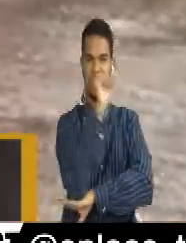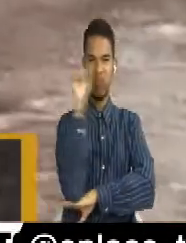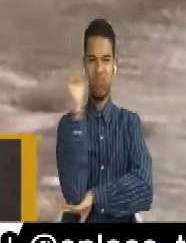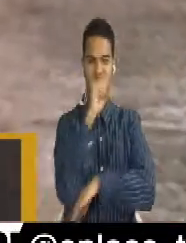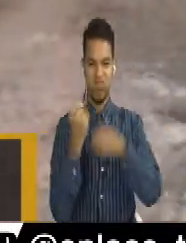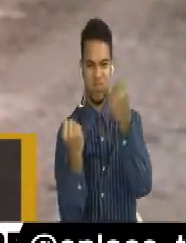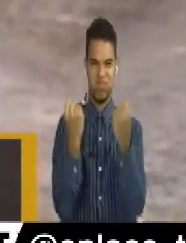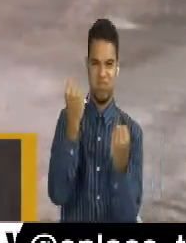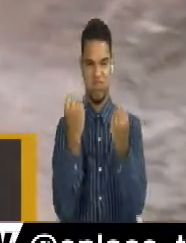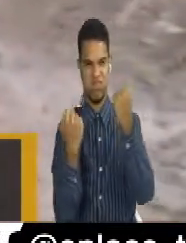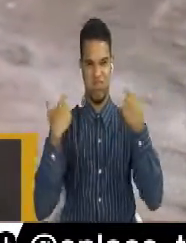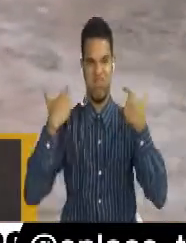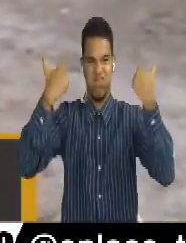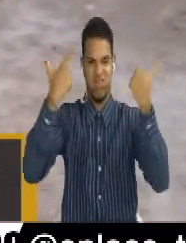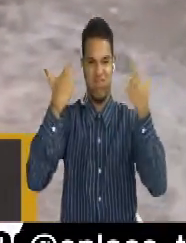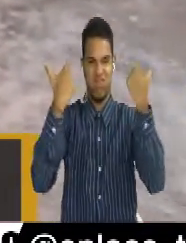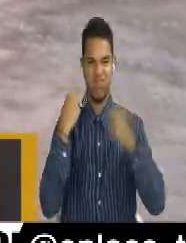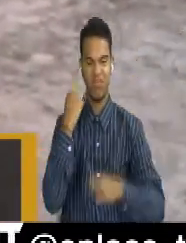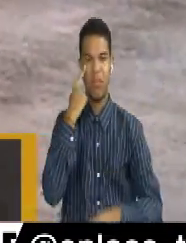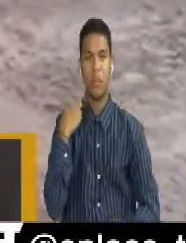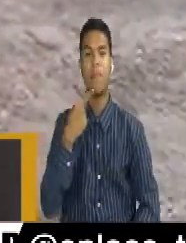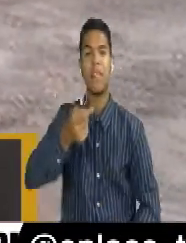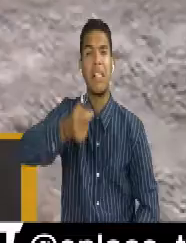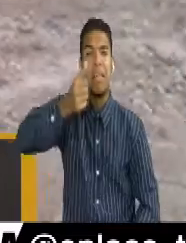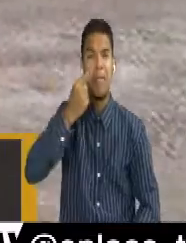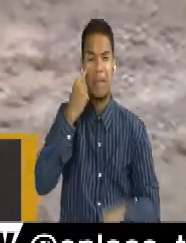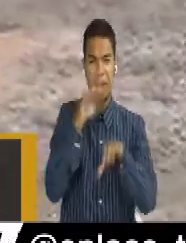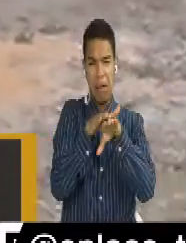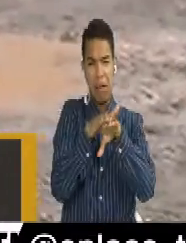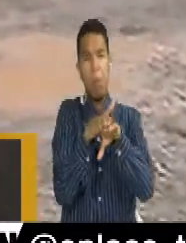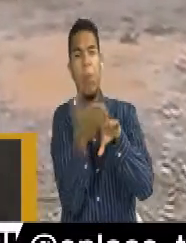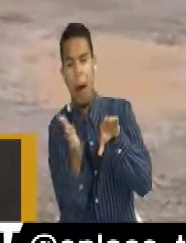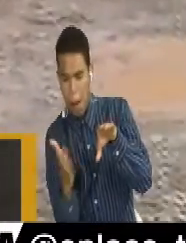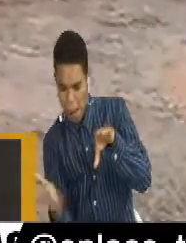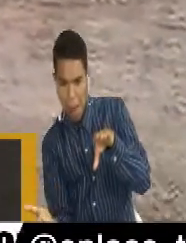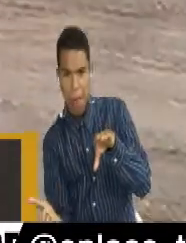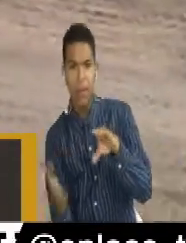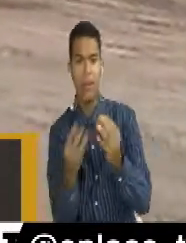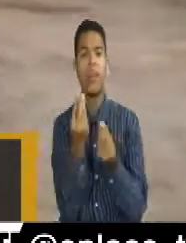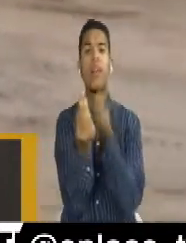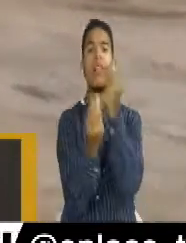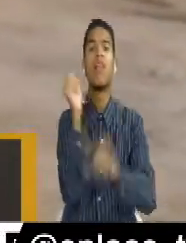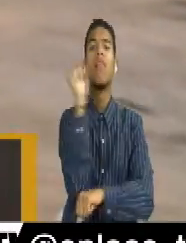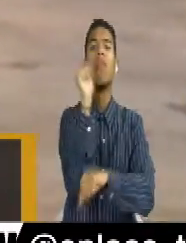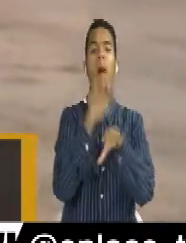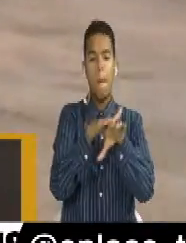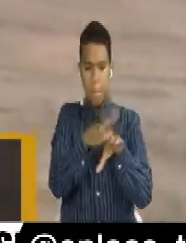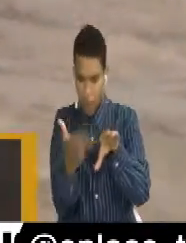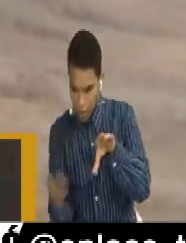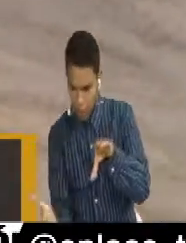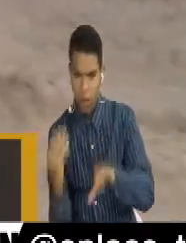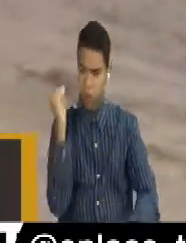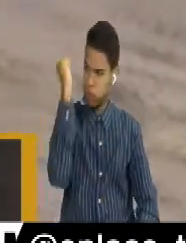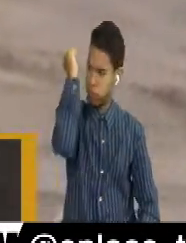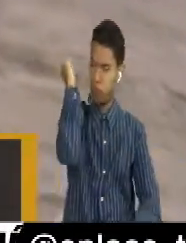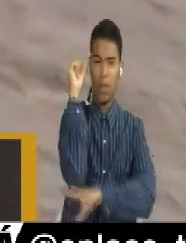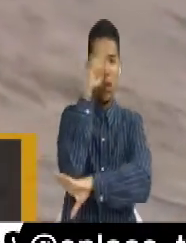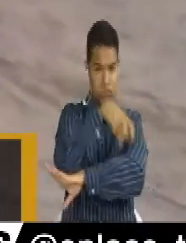de colapsar a la quebrada, trayendo un producto de crudo el cual puede ocasionar